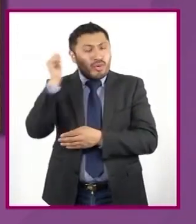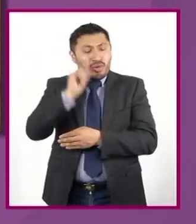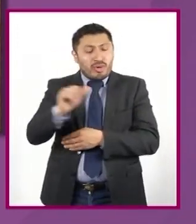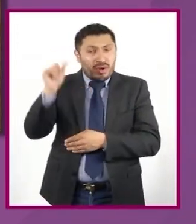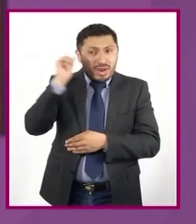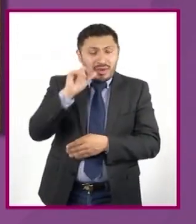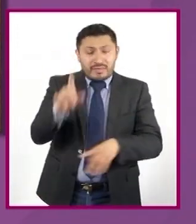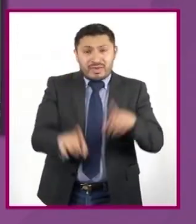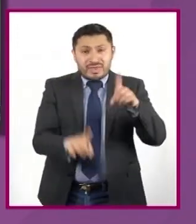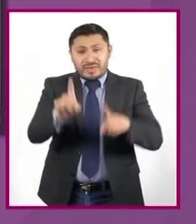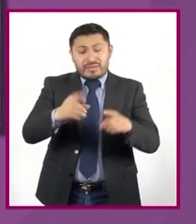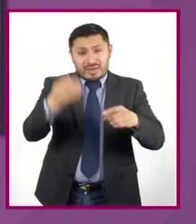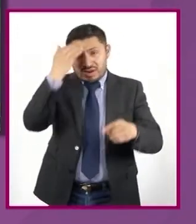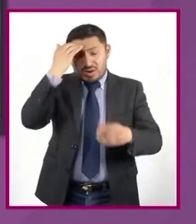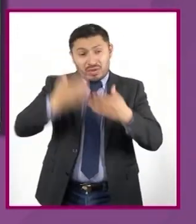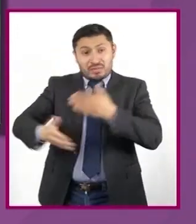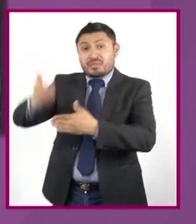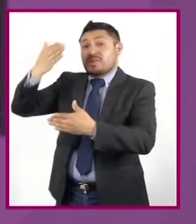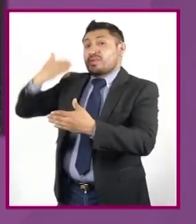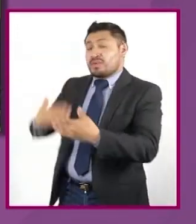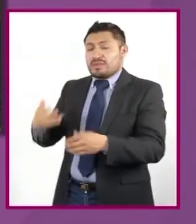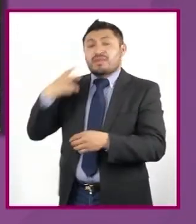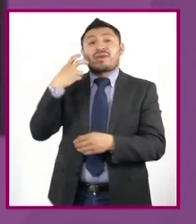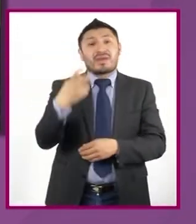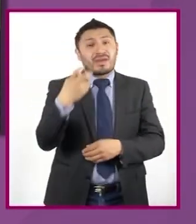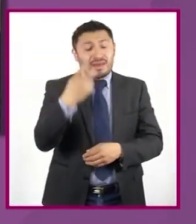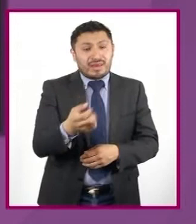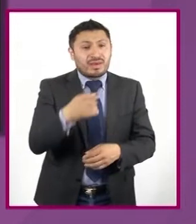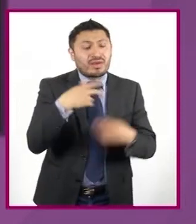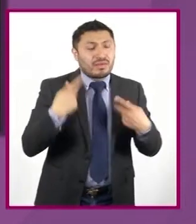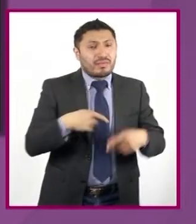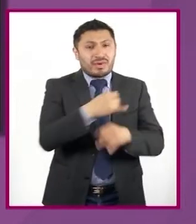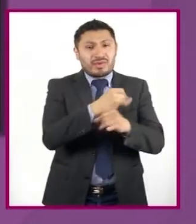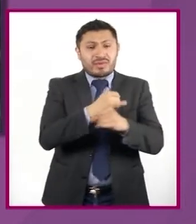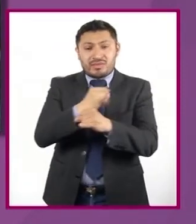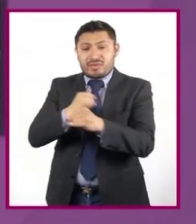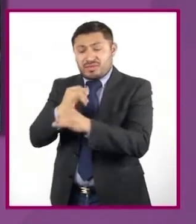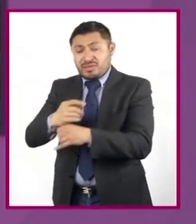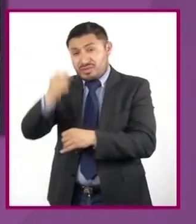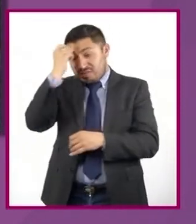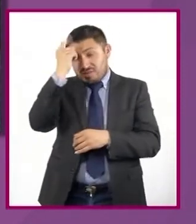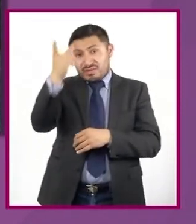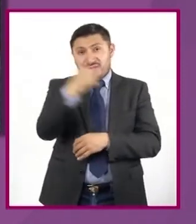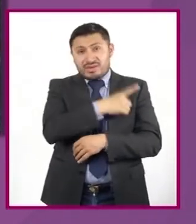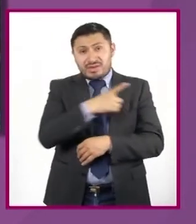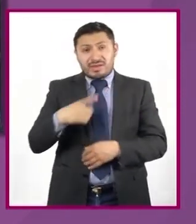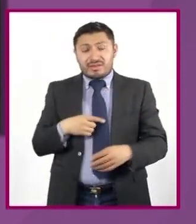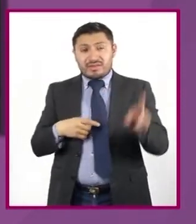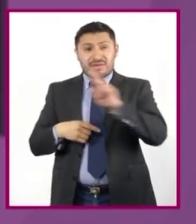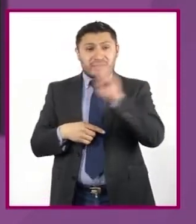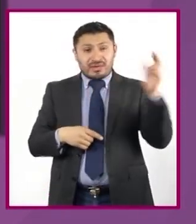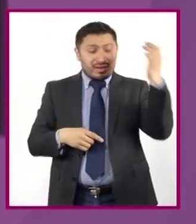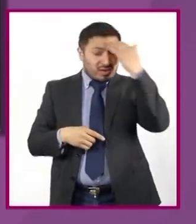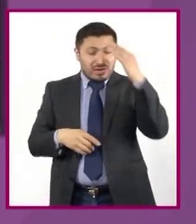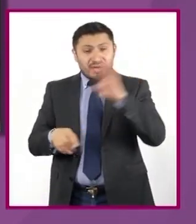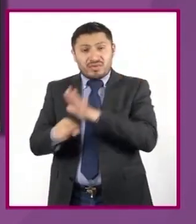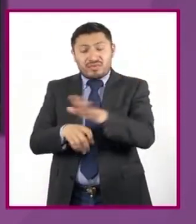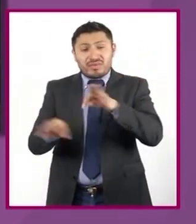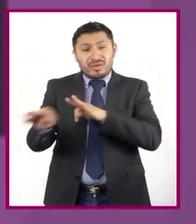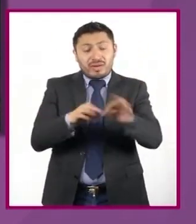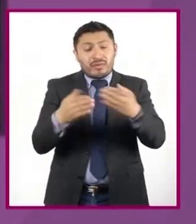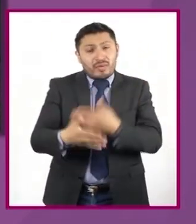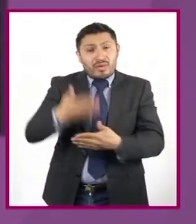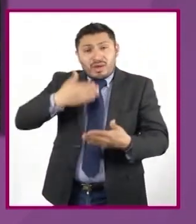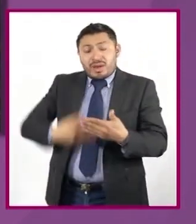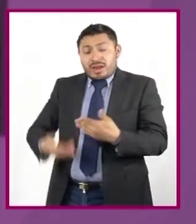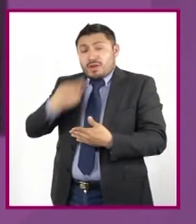en conocimientos previos. Es por eso que los investigadores y creadores deben reconocer los trabajos en los que se apoyaron para